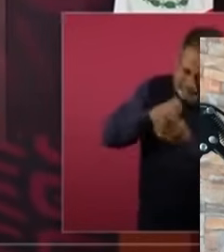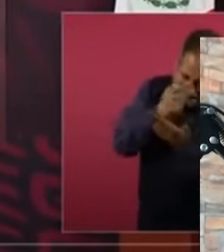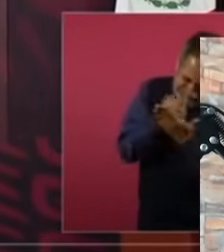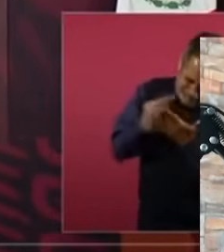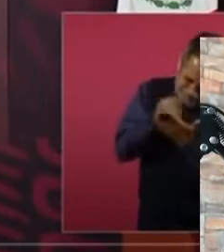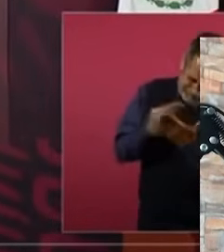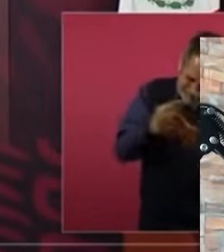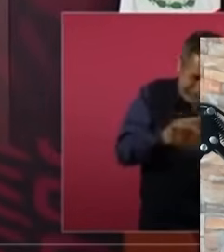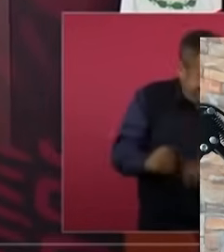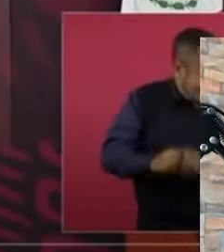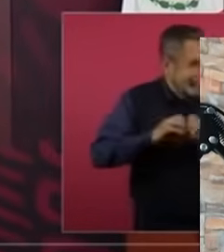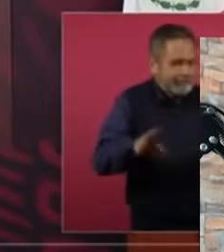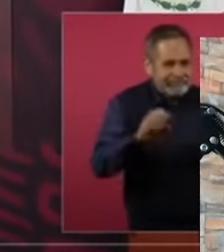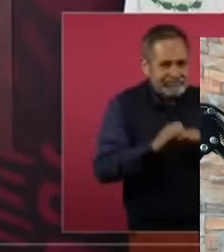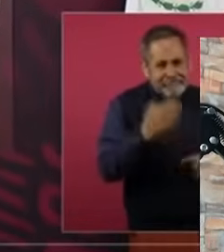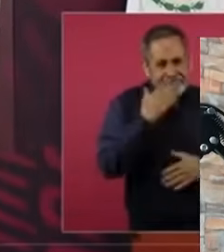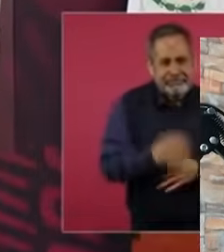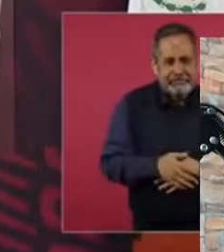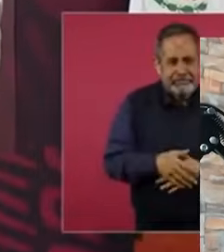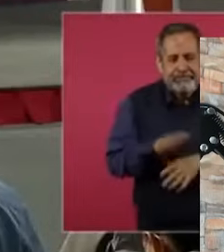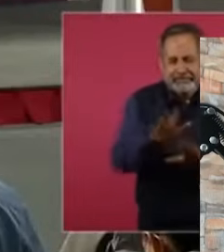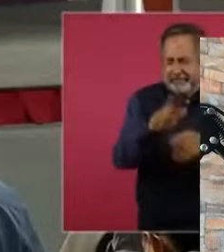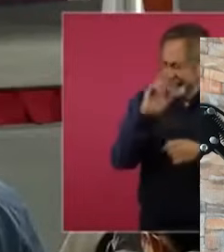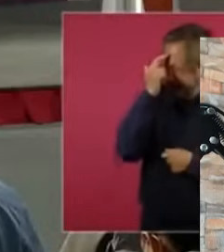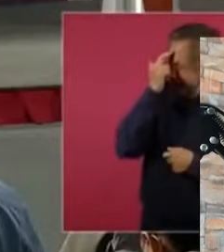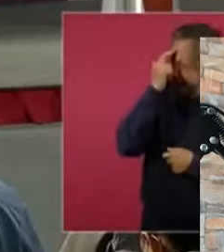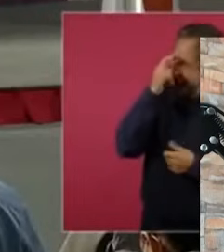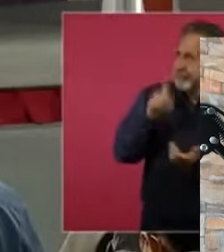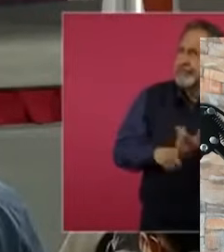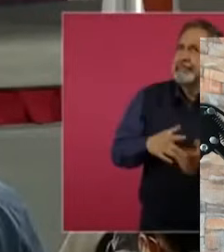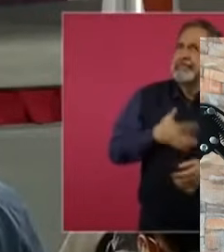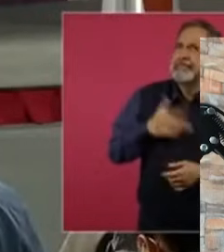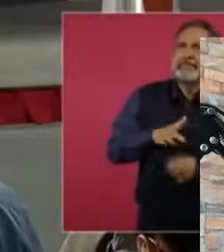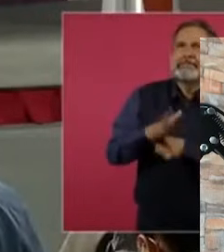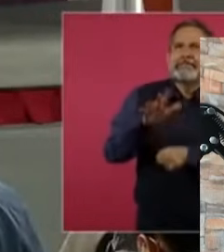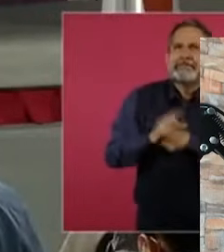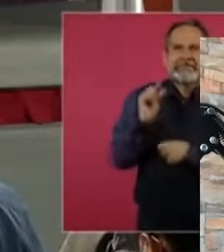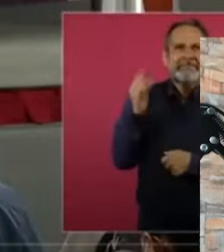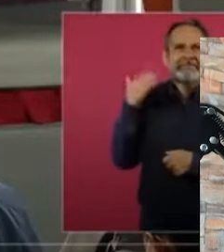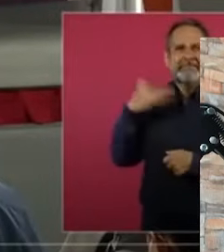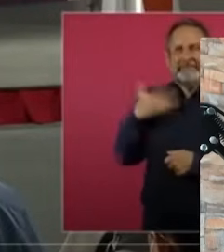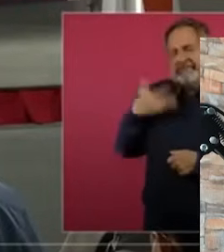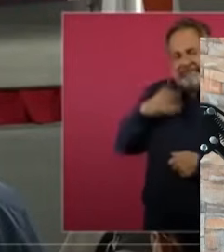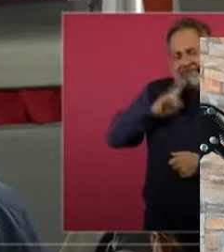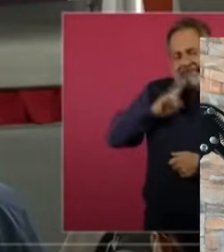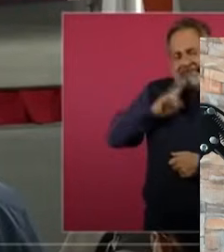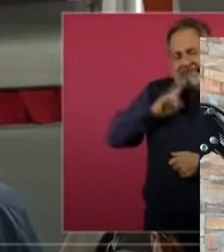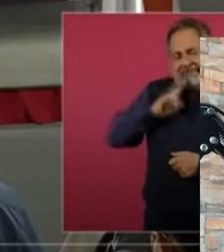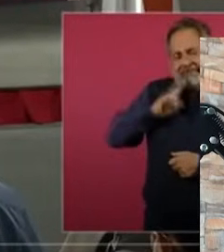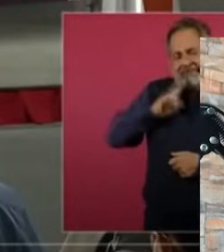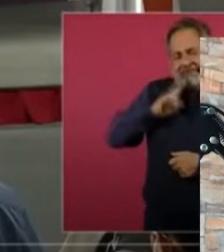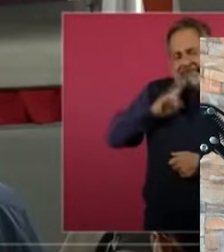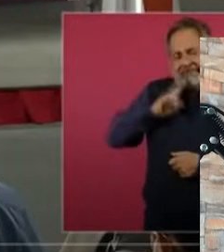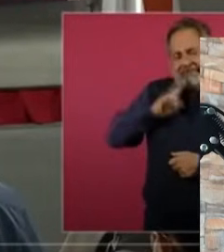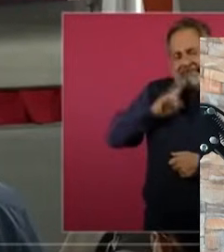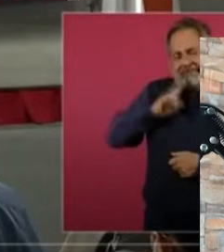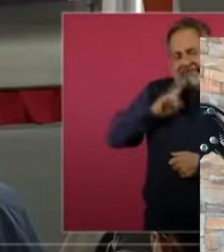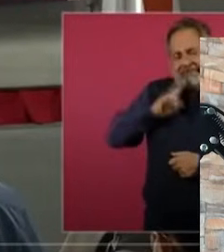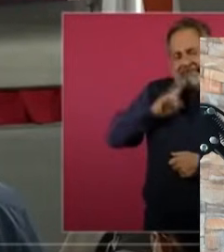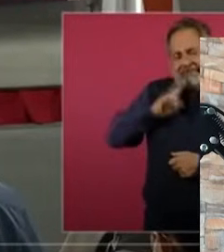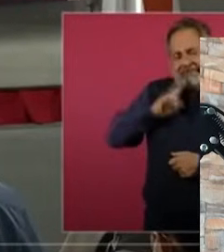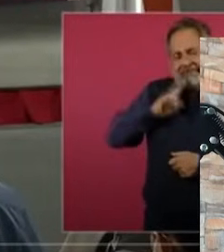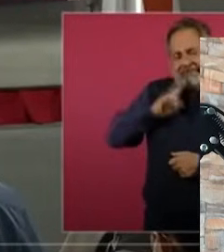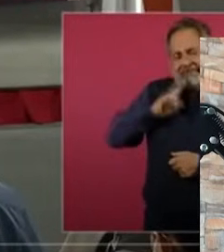risa. Vamos a ver si al rato me acuerdo de algo reciente, ¿no? El otro día vi